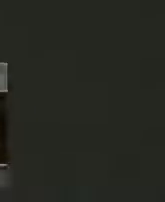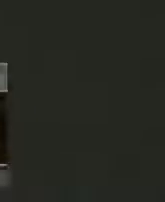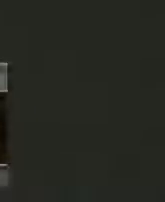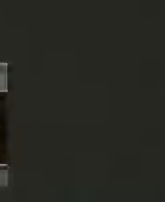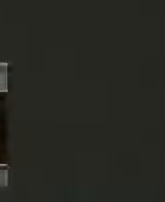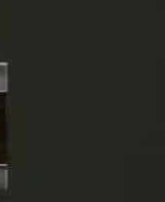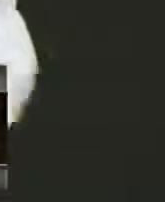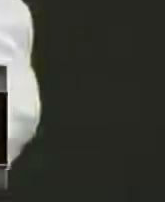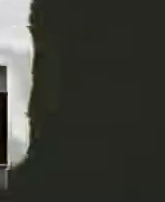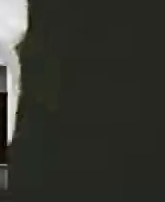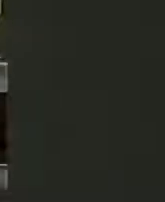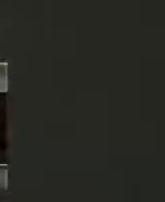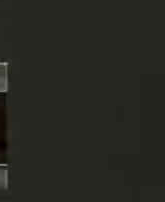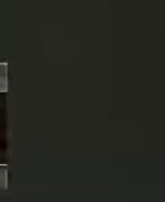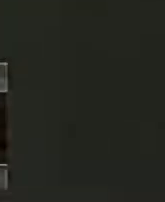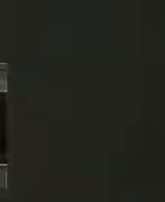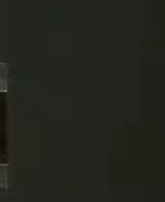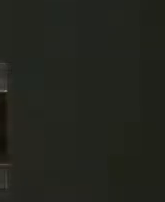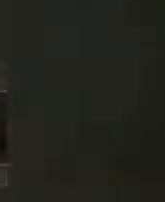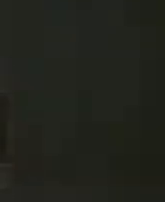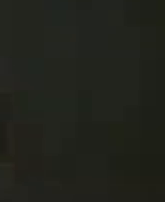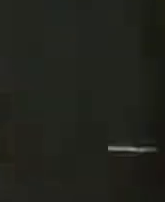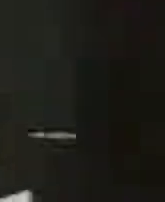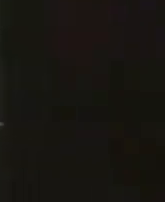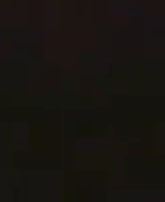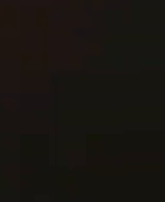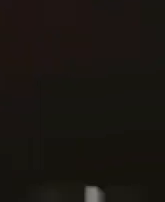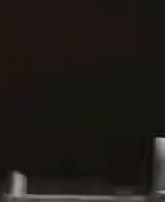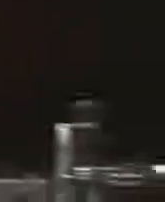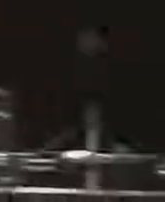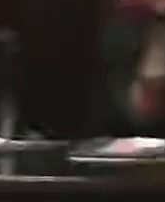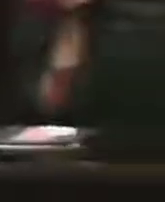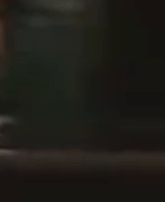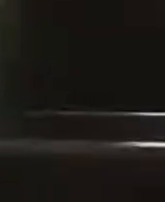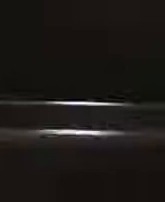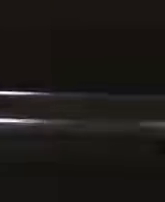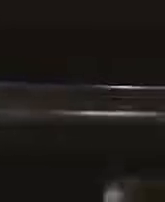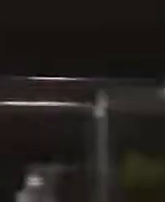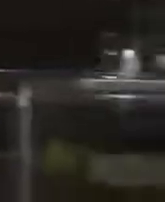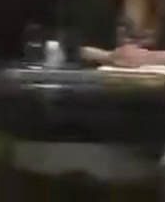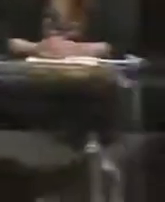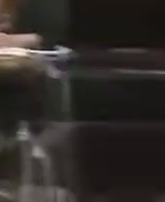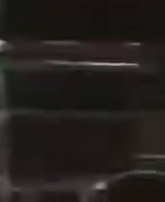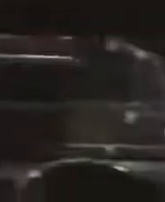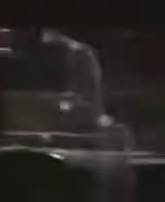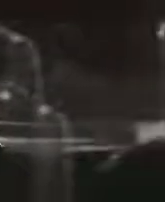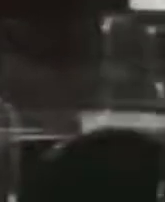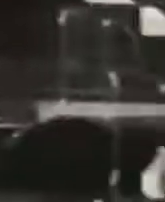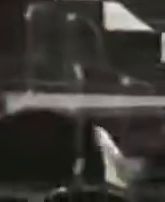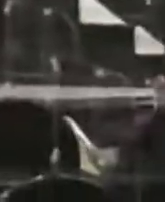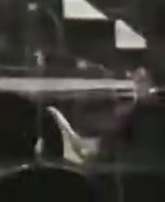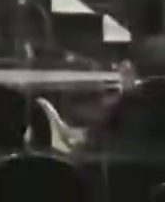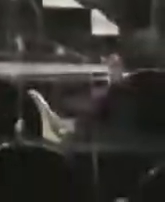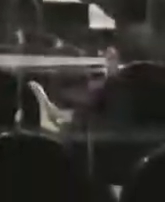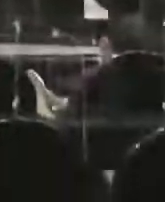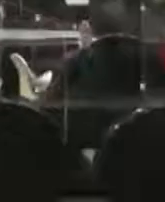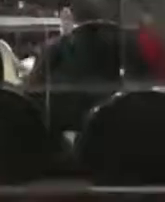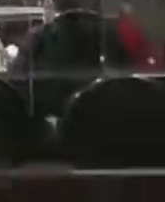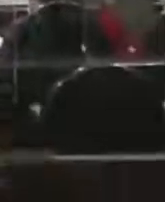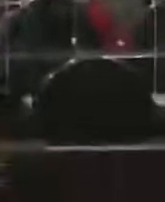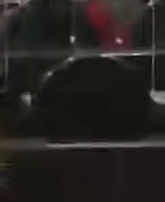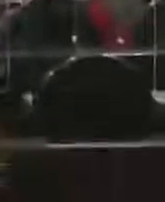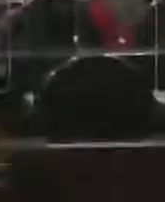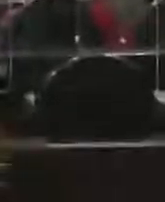compañeros muchas gracias diputado mario santí women's del partido revolucionario institucional